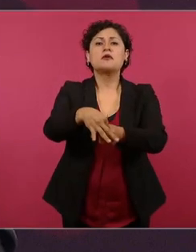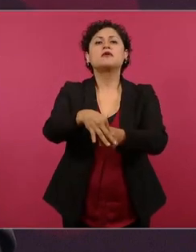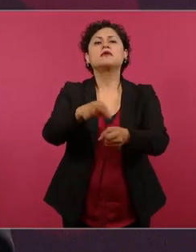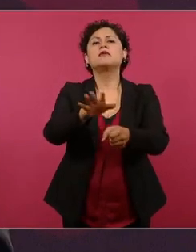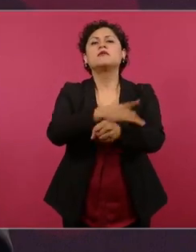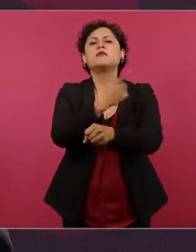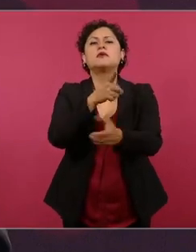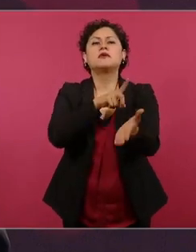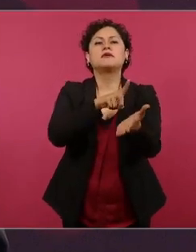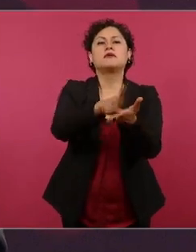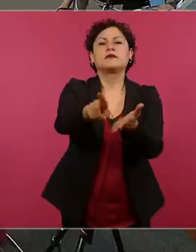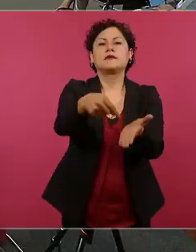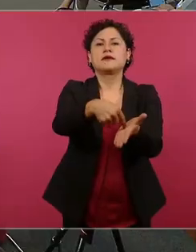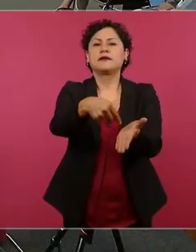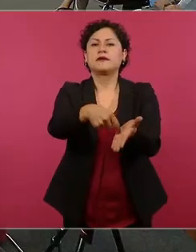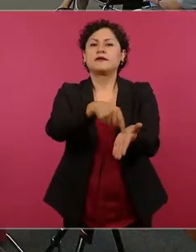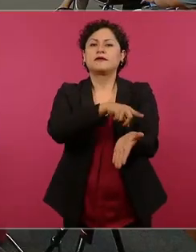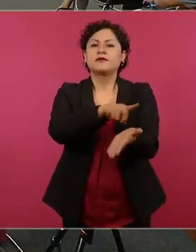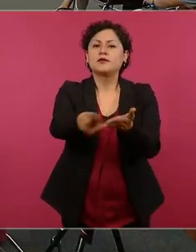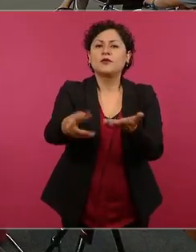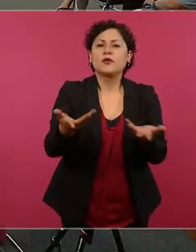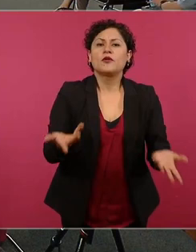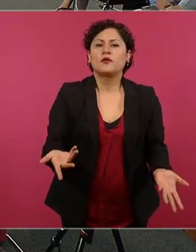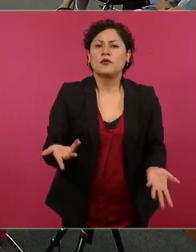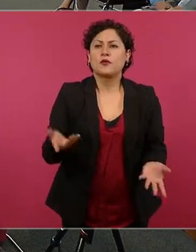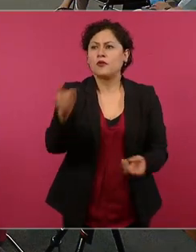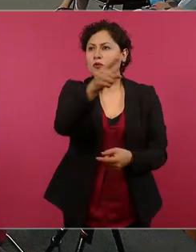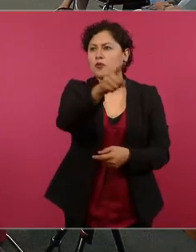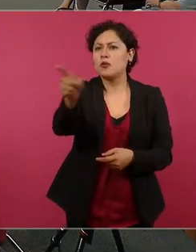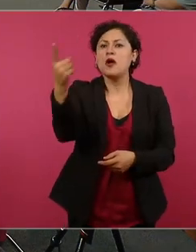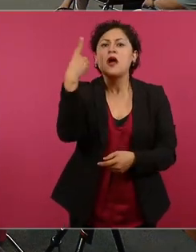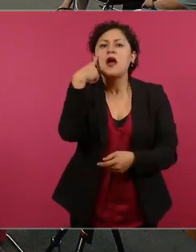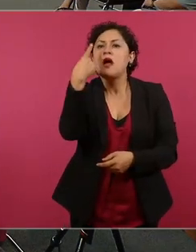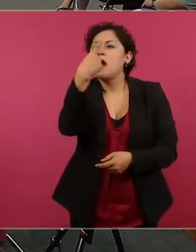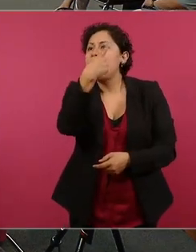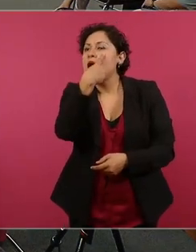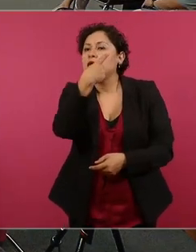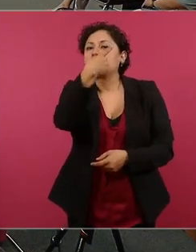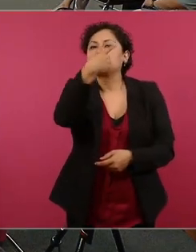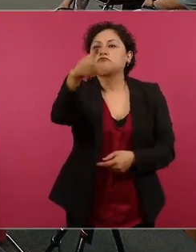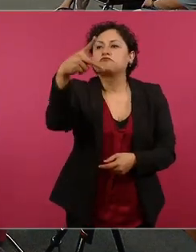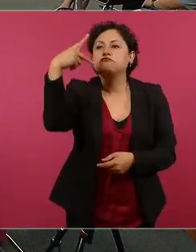A votar, a participar. Por el partido que sea, por el candidato que sea,